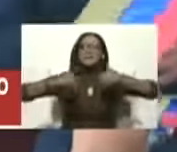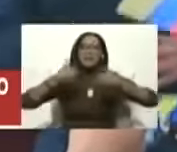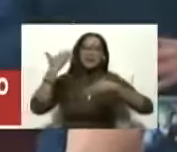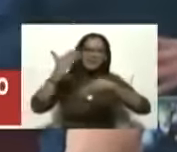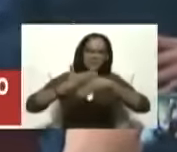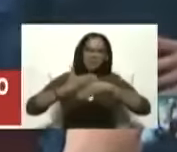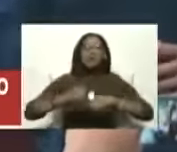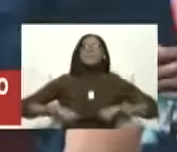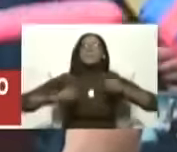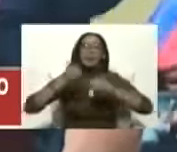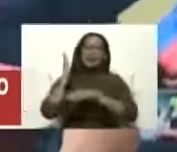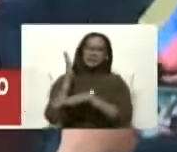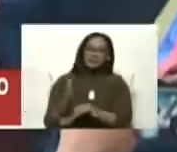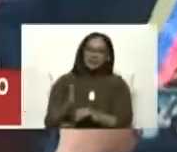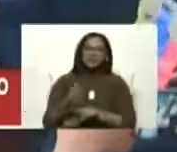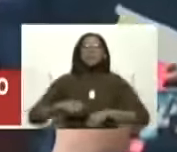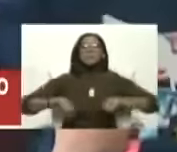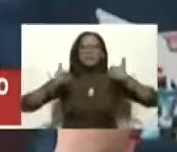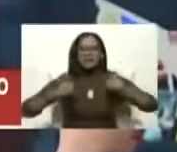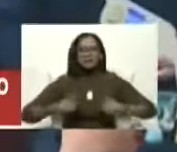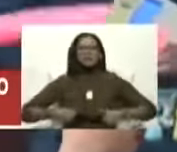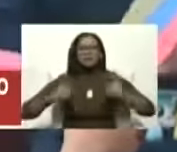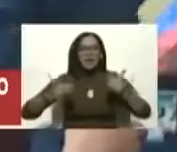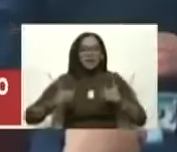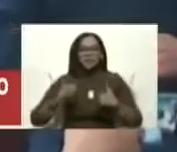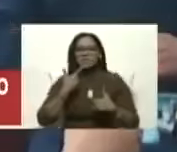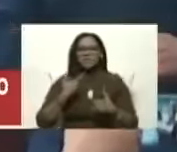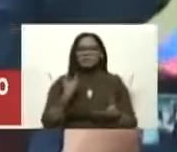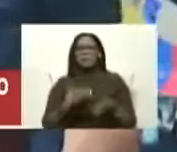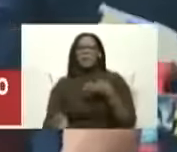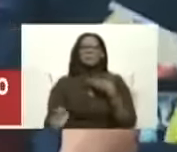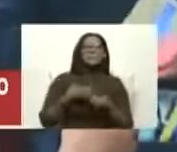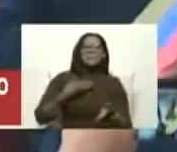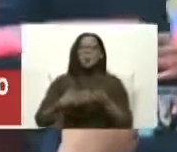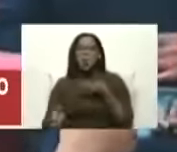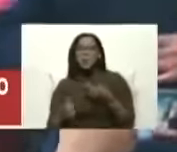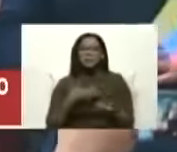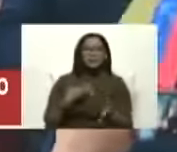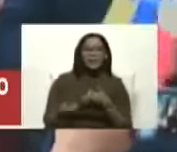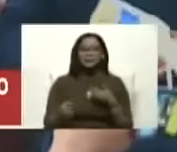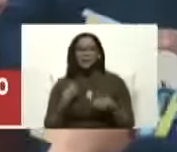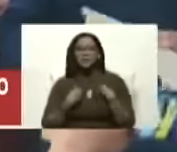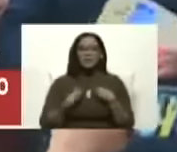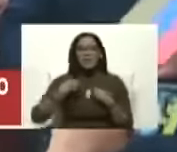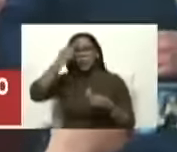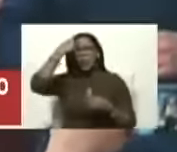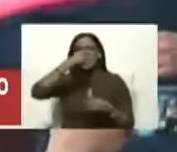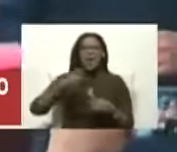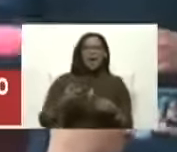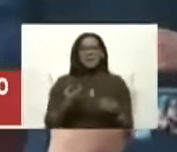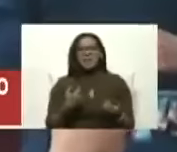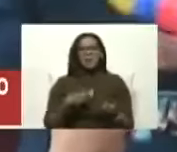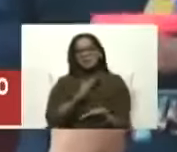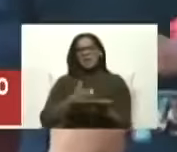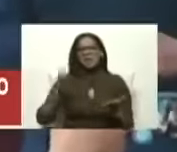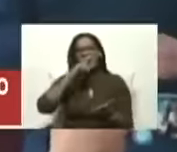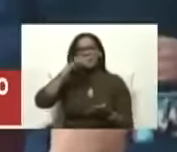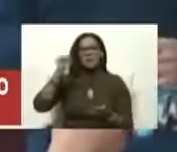sanciones, más sanciones, y decían, no importa si causamos sufrimiento al pueblo mientras saquemos a